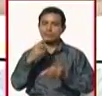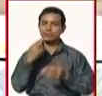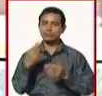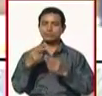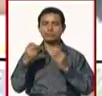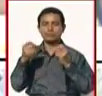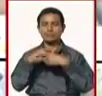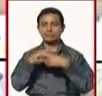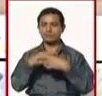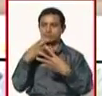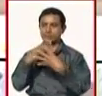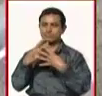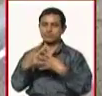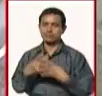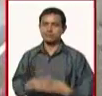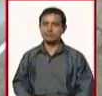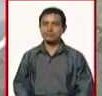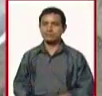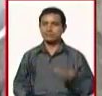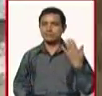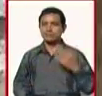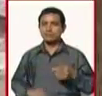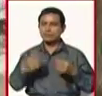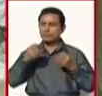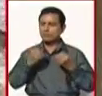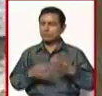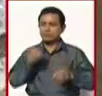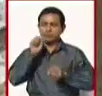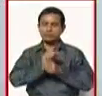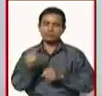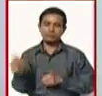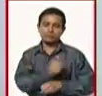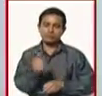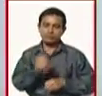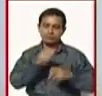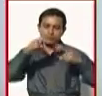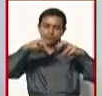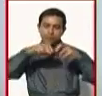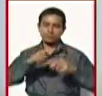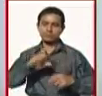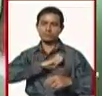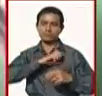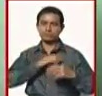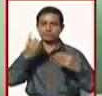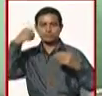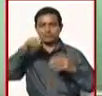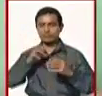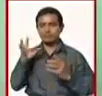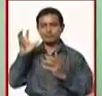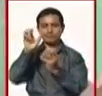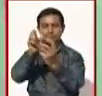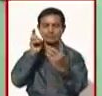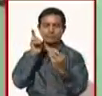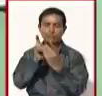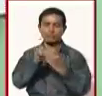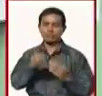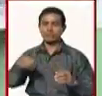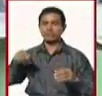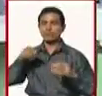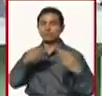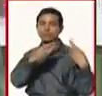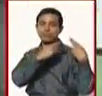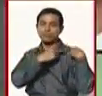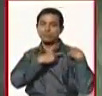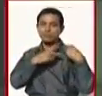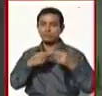ex recluso de Palma Sola. Fueron intensos los trabajos investigativos realizados por la FELCC para dar con la captura del autor material del intento